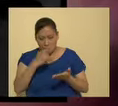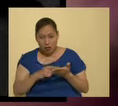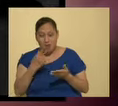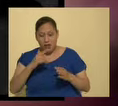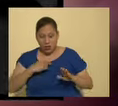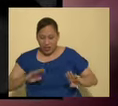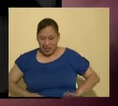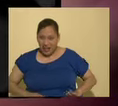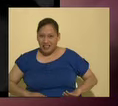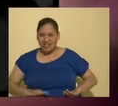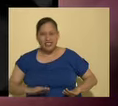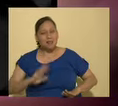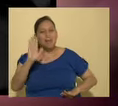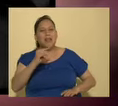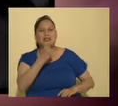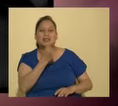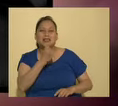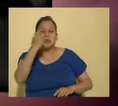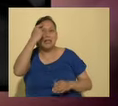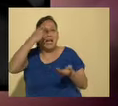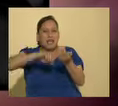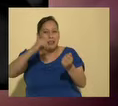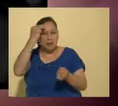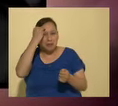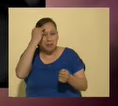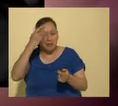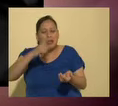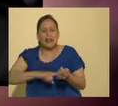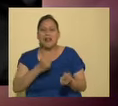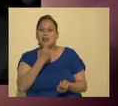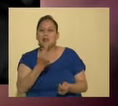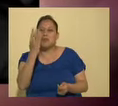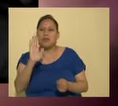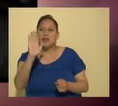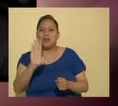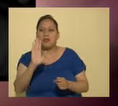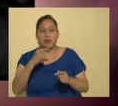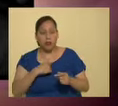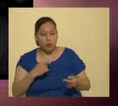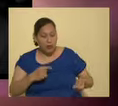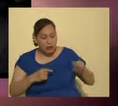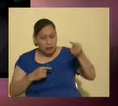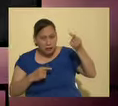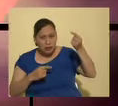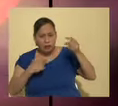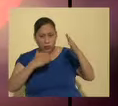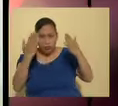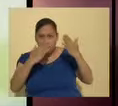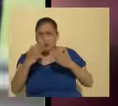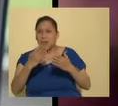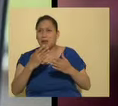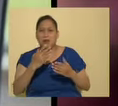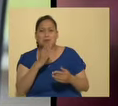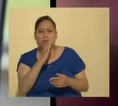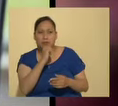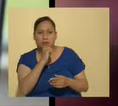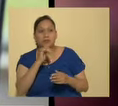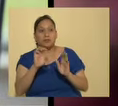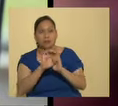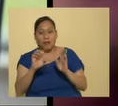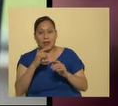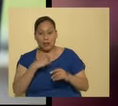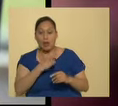es totalmente adolescente, una actitud infantil que no me permite crecer y ser grande ante la vida, porque solamente